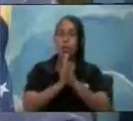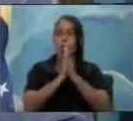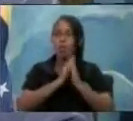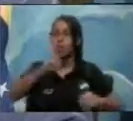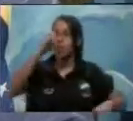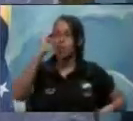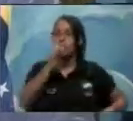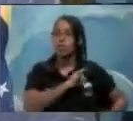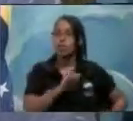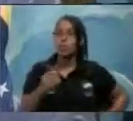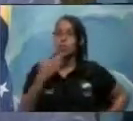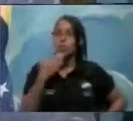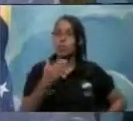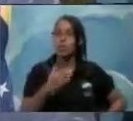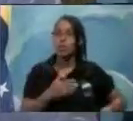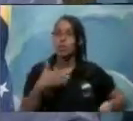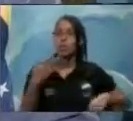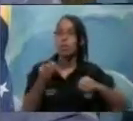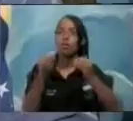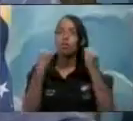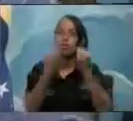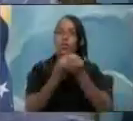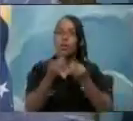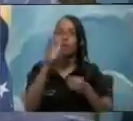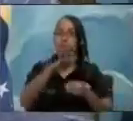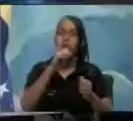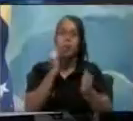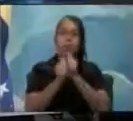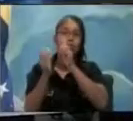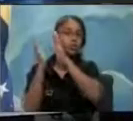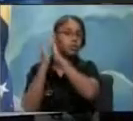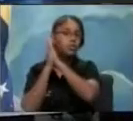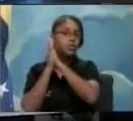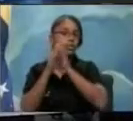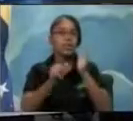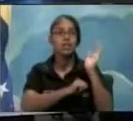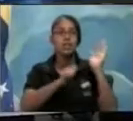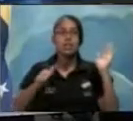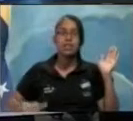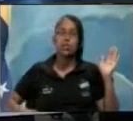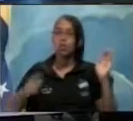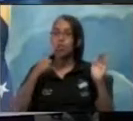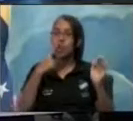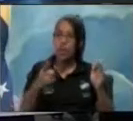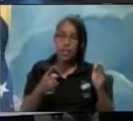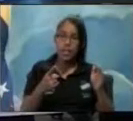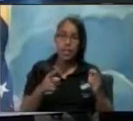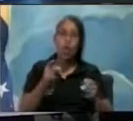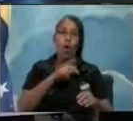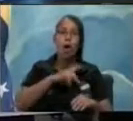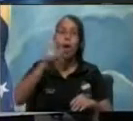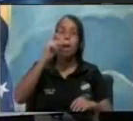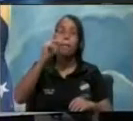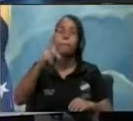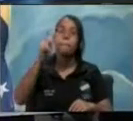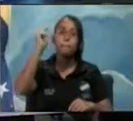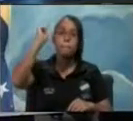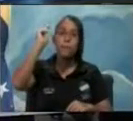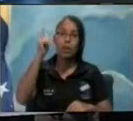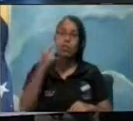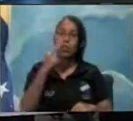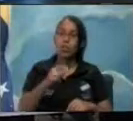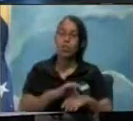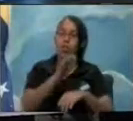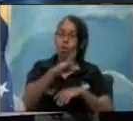que lo acompañara en oración, y estaban durmiendo. Y el Señor le digo a Pedro, dejó los otros